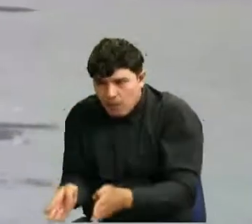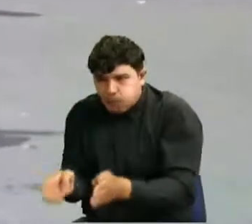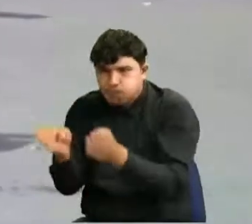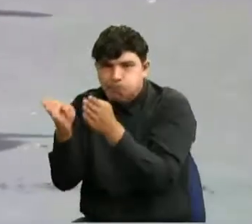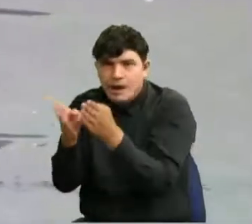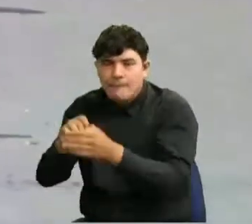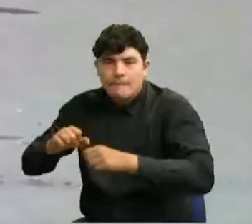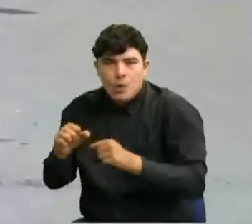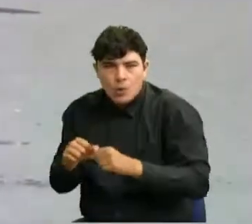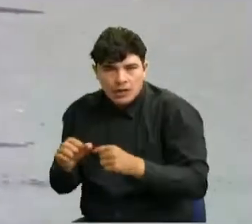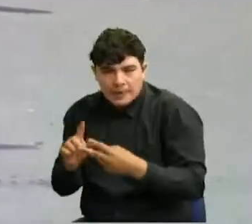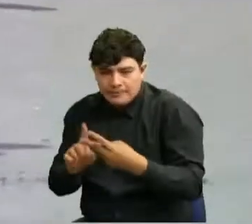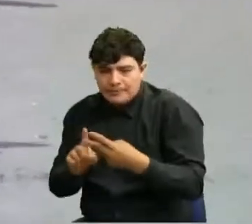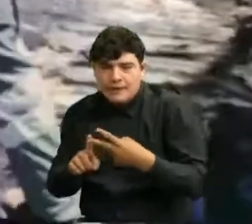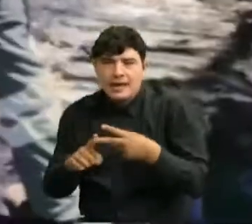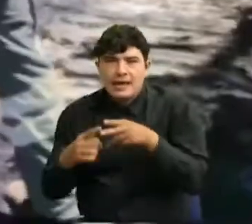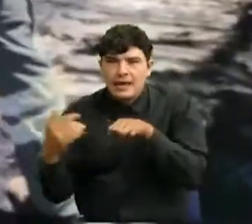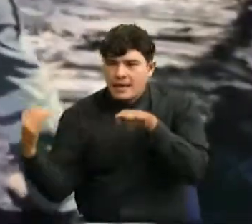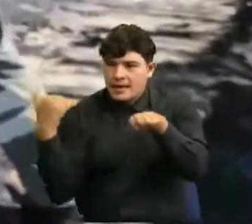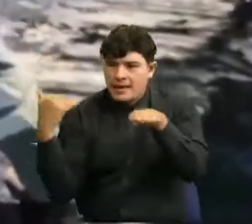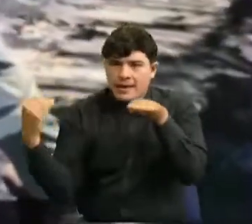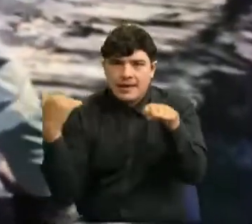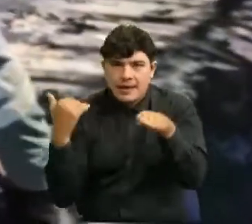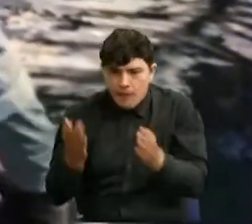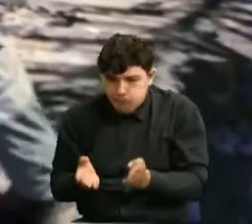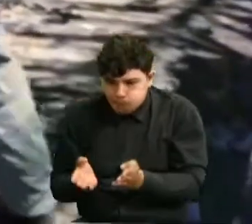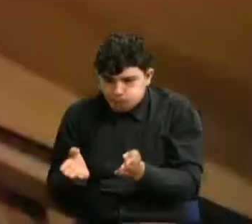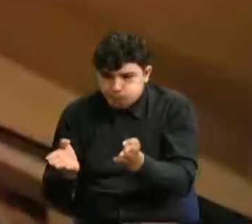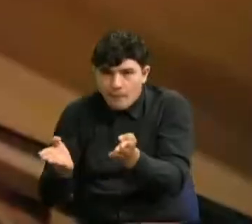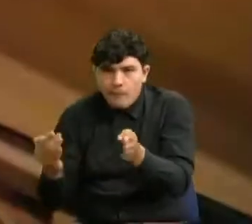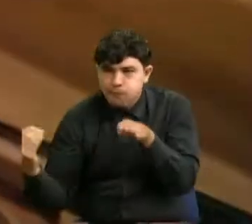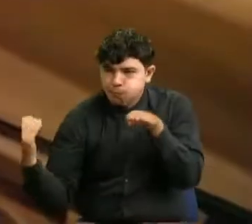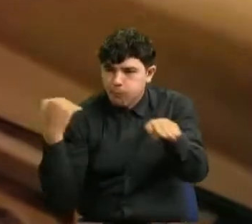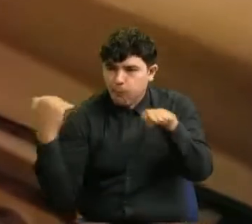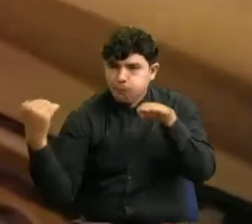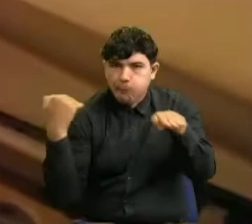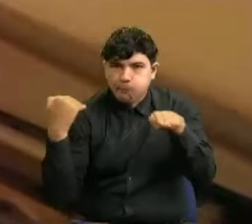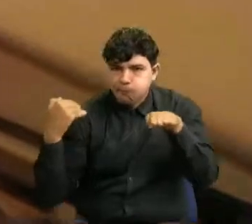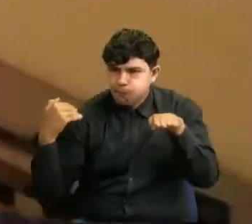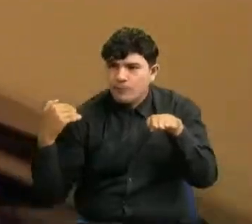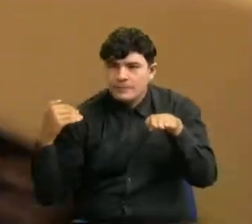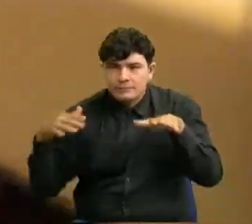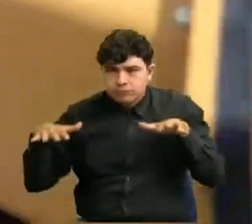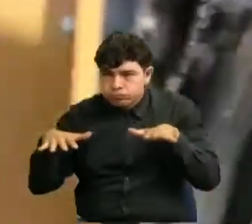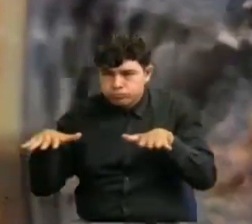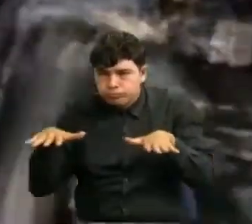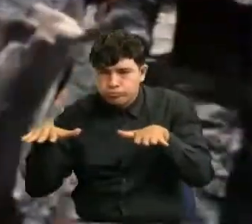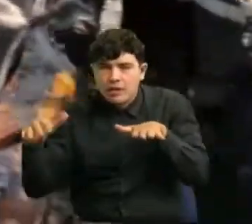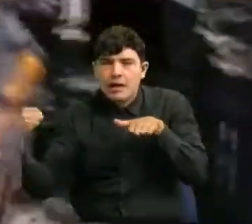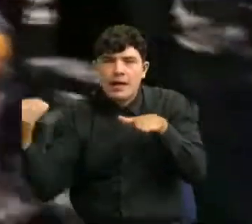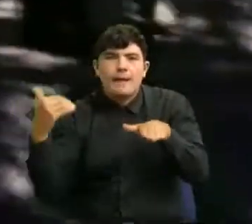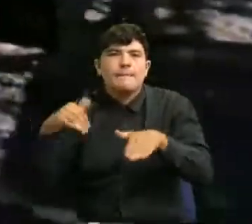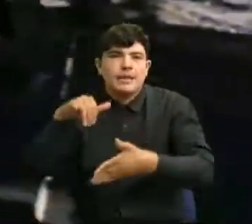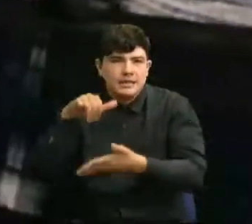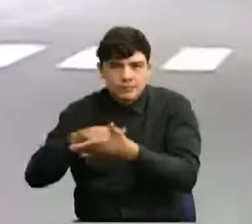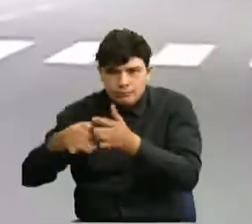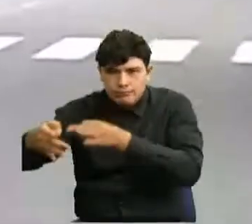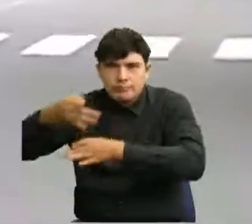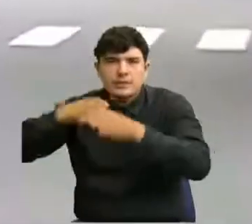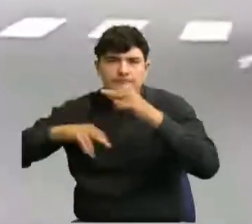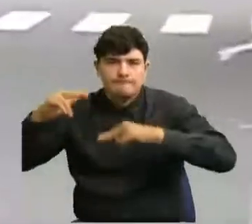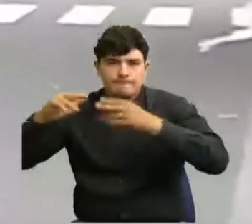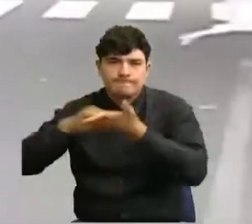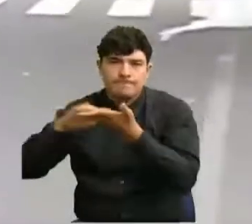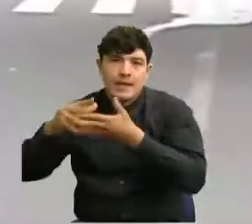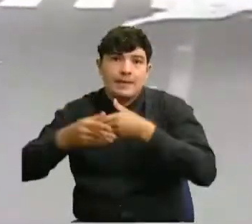sus vías adyacentes, o sea, las vías paralelas del canal Bogotá, y tenemos la zona céntrica. Son más